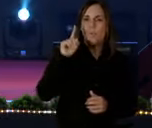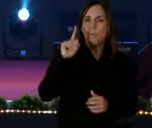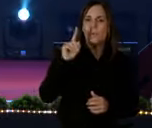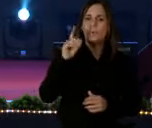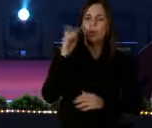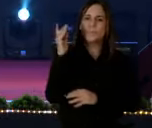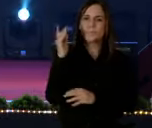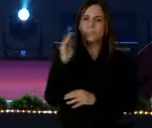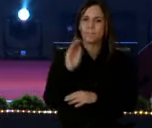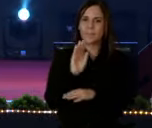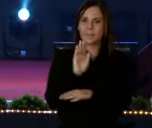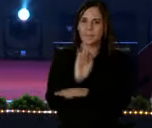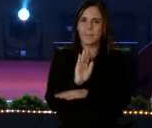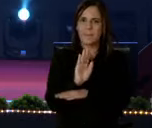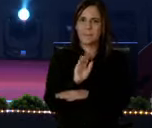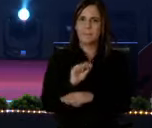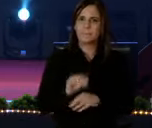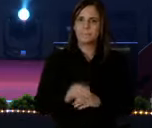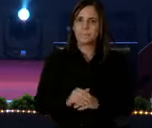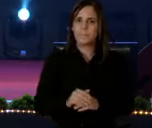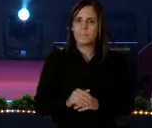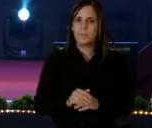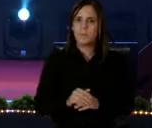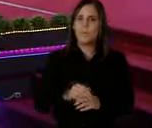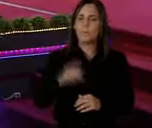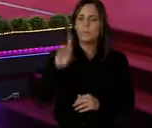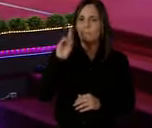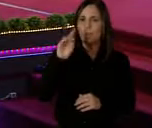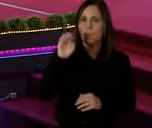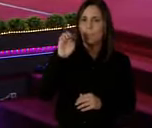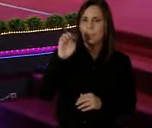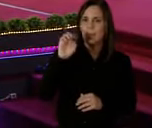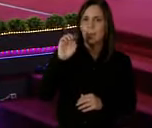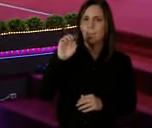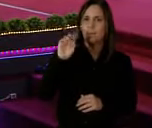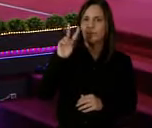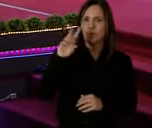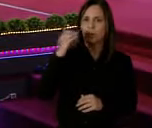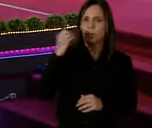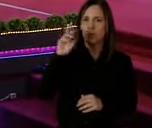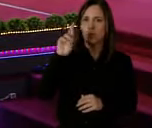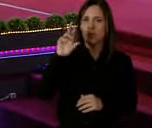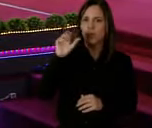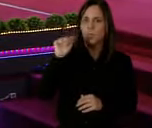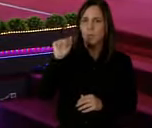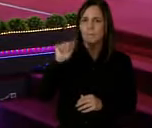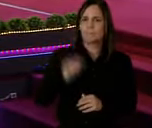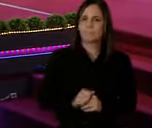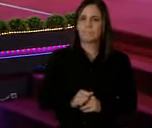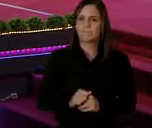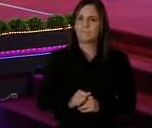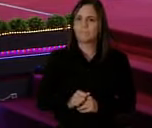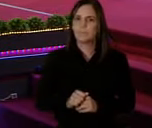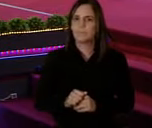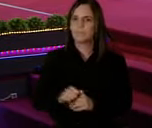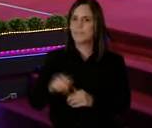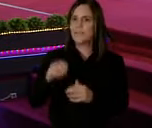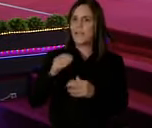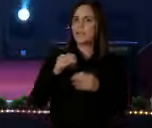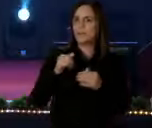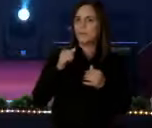pase la voz, para que venga acompañada de alguna mujer que preferiblemente no le sirva a Cristo. Despedimos el año en la senda